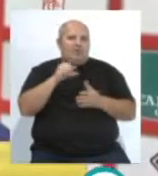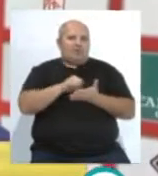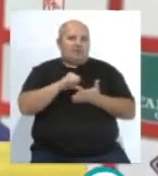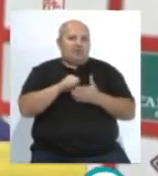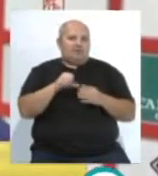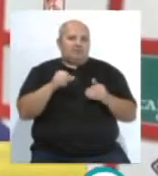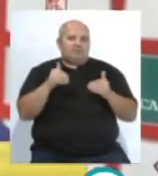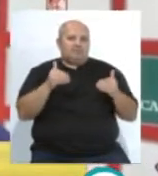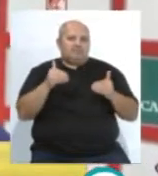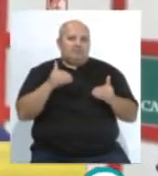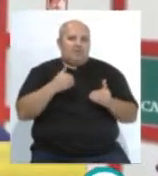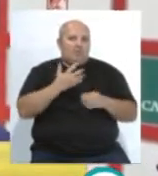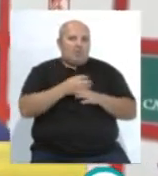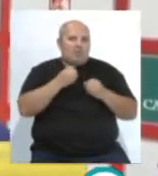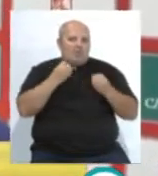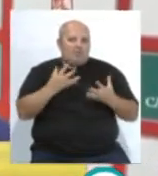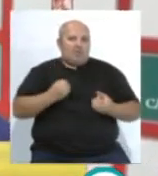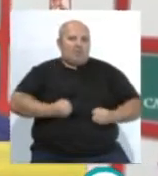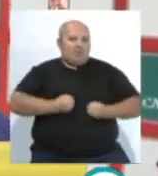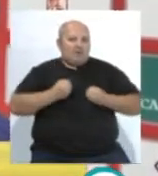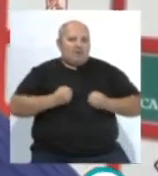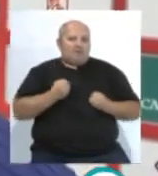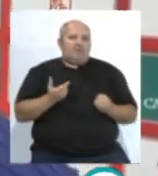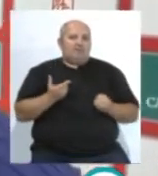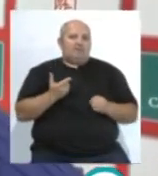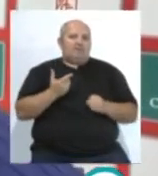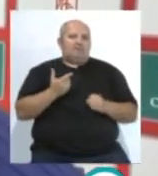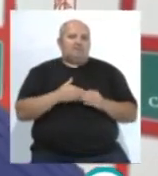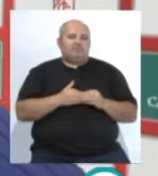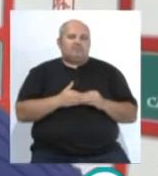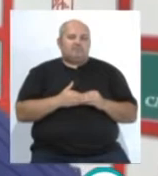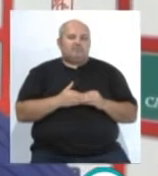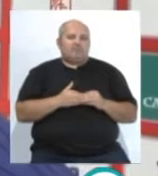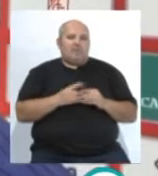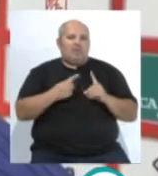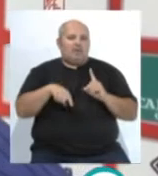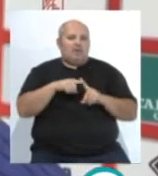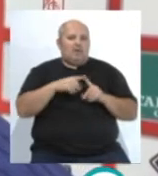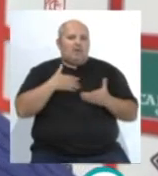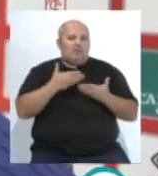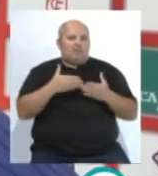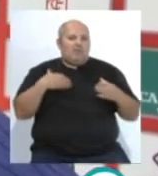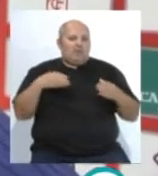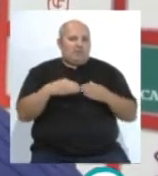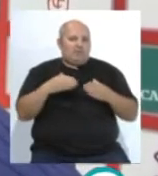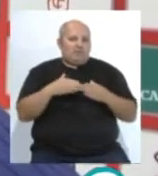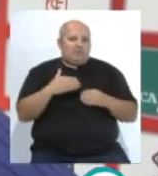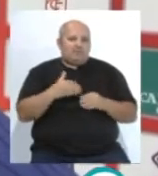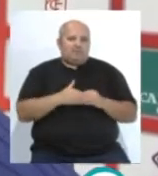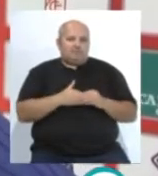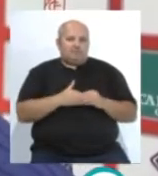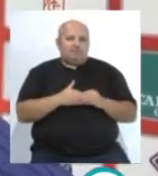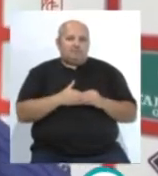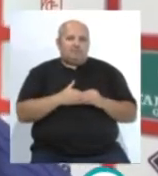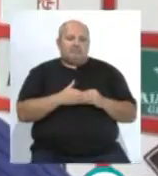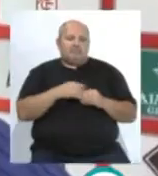Granada que han jugado muy bien, que son fuertes, un partido muy fuerte. He vuelto a ayudar a mi equipo, pero al final podemos